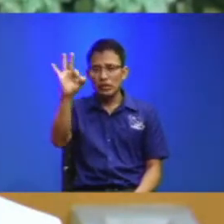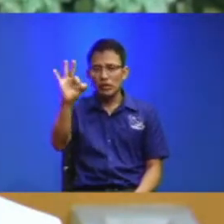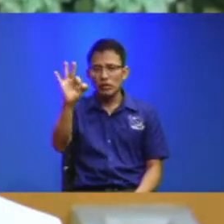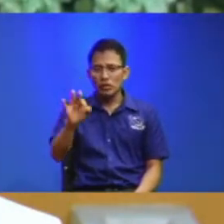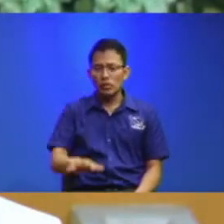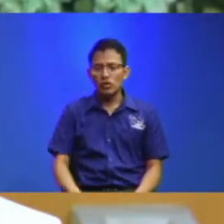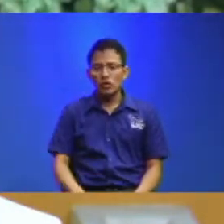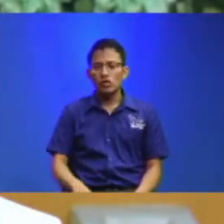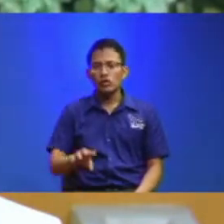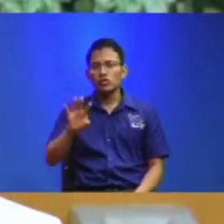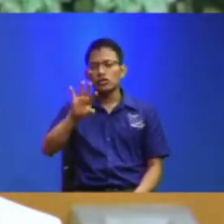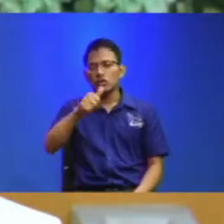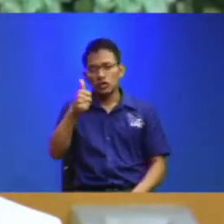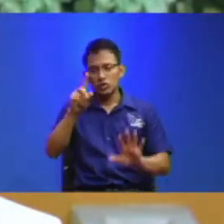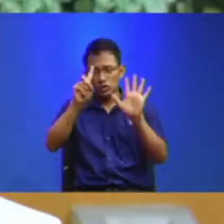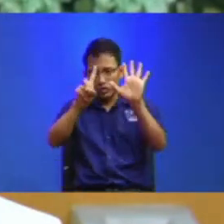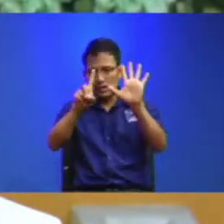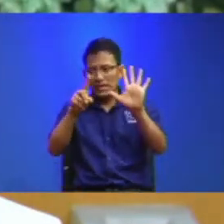Entonces,